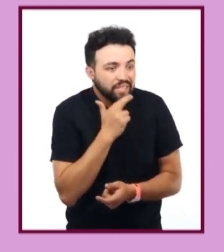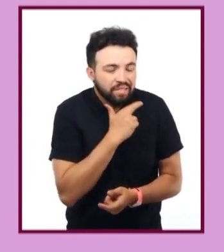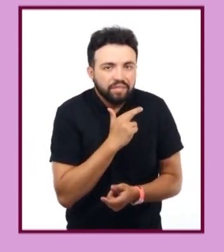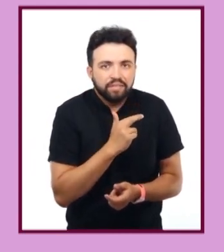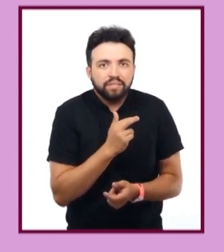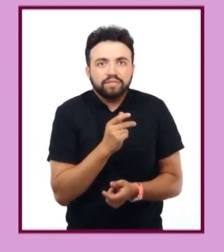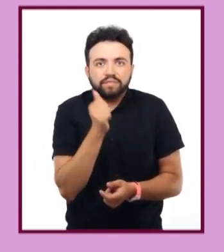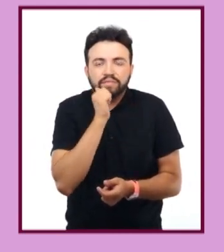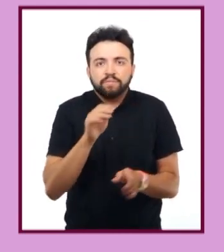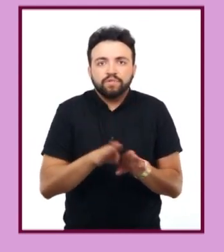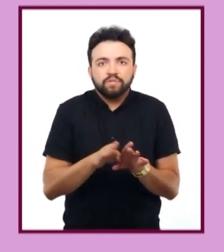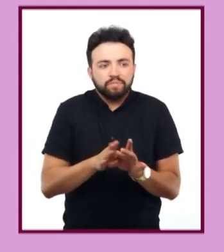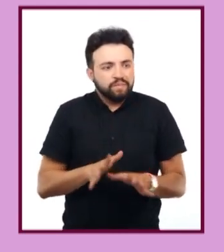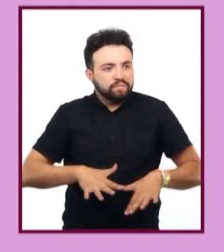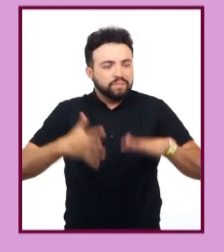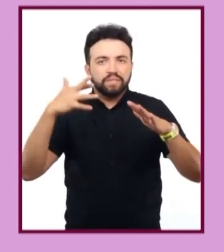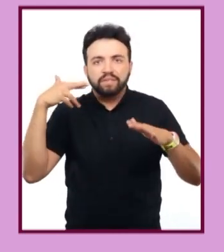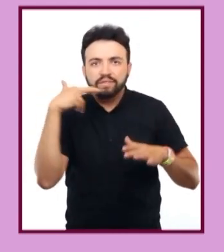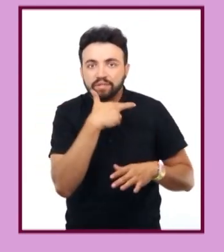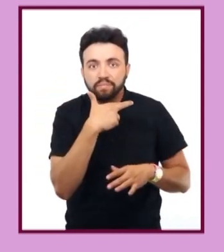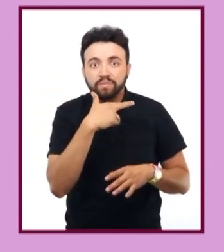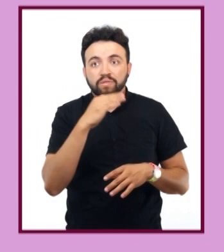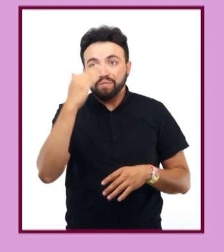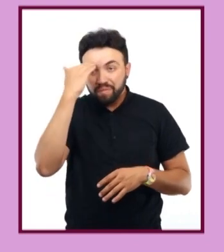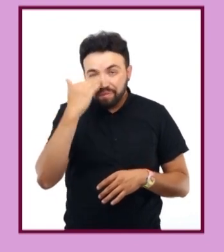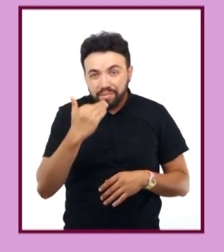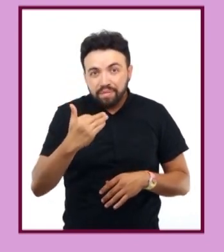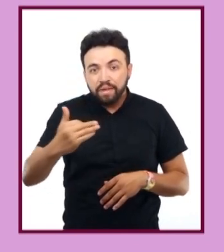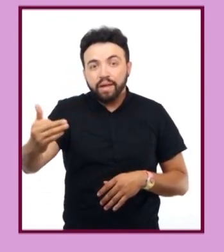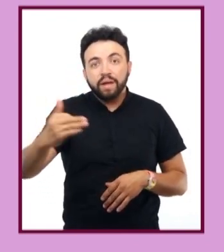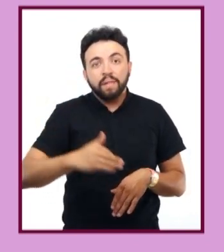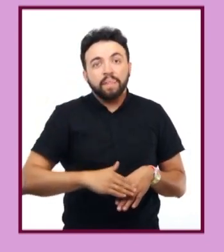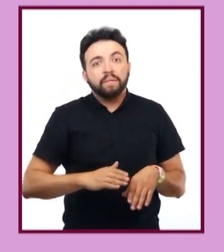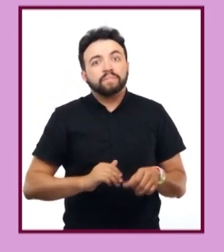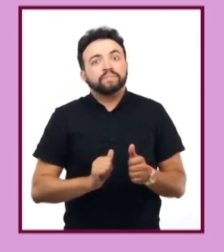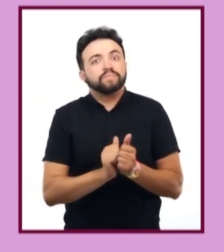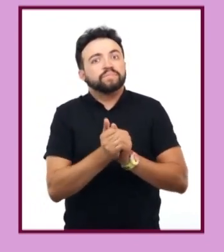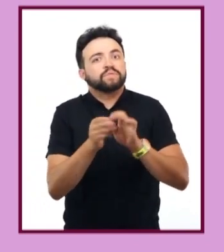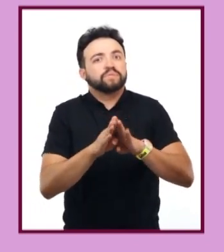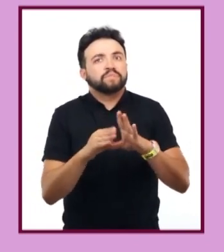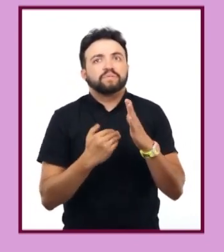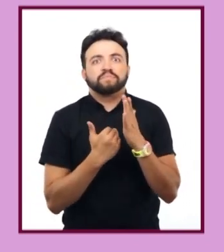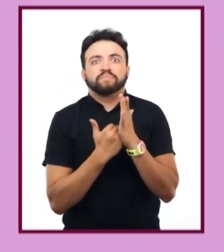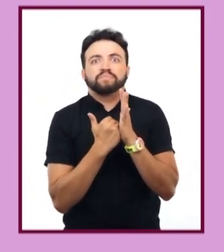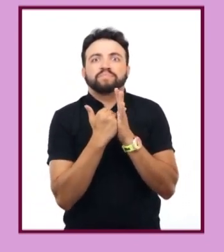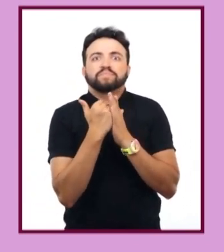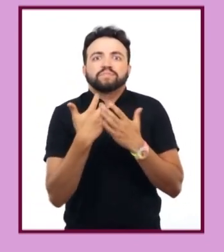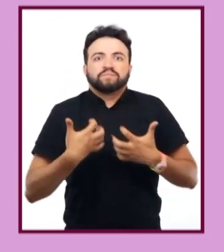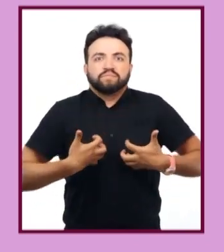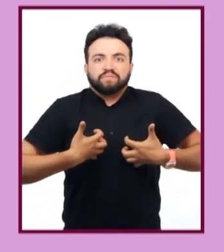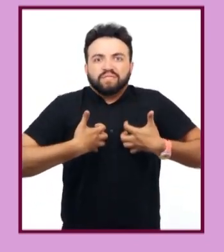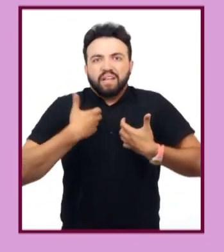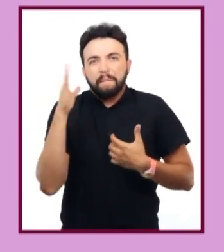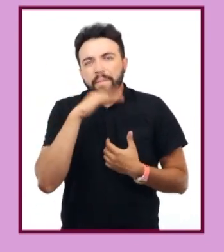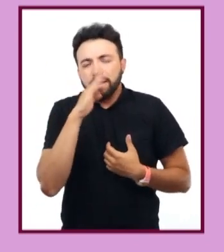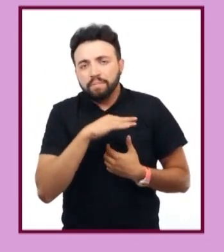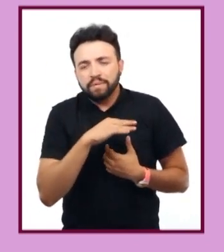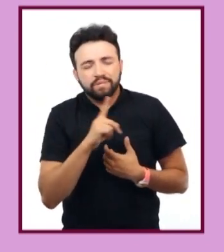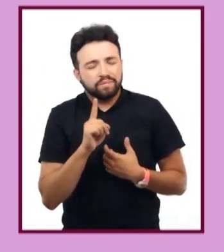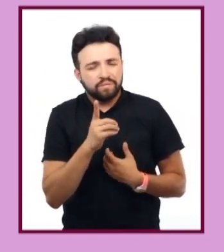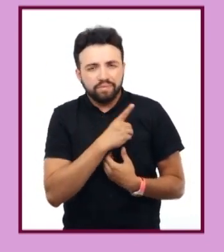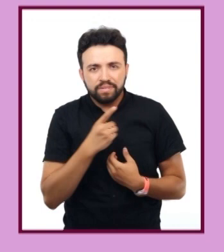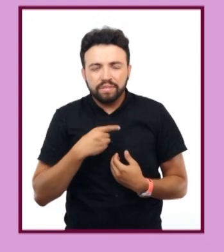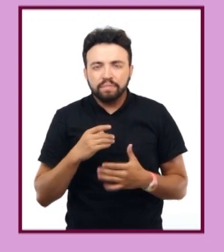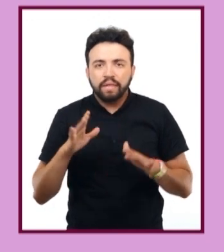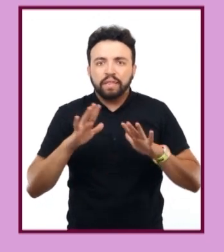de forma inmediata nos predisponen a la frustración que, a la larga, solo genera enojo y malestar. Hacer las cosas